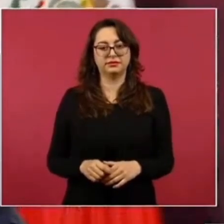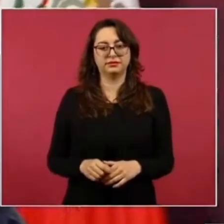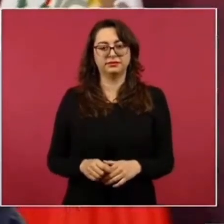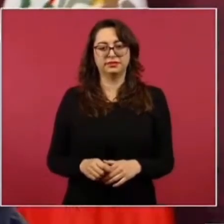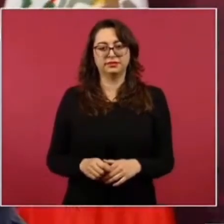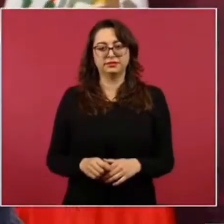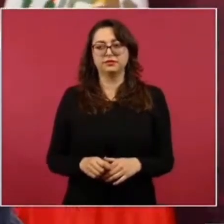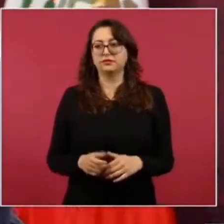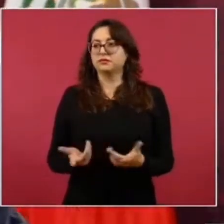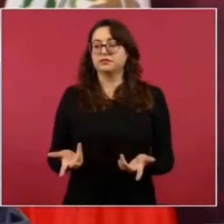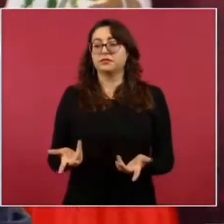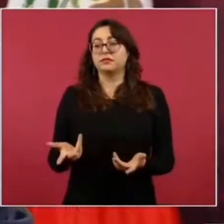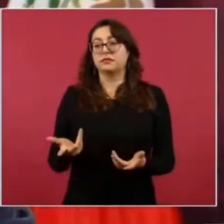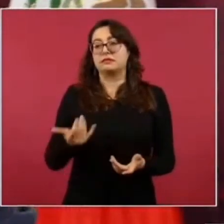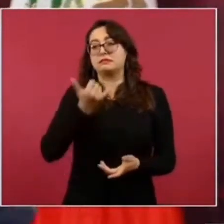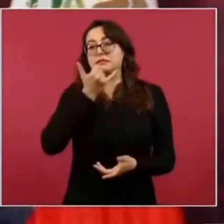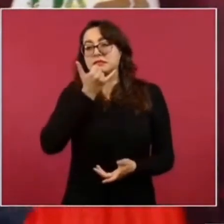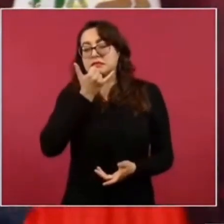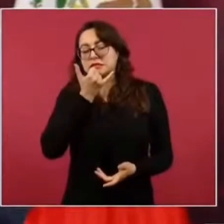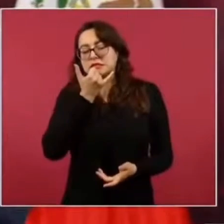de exoneración.